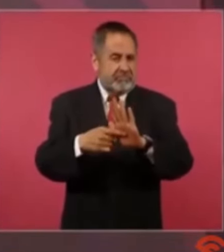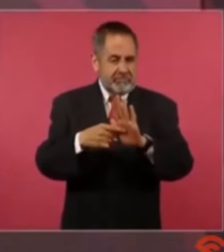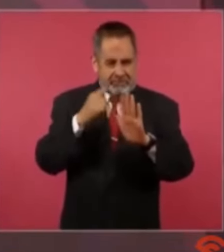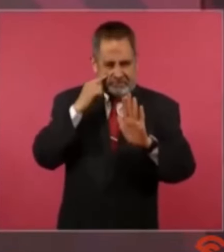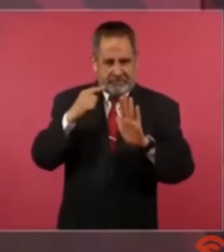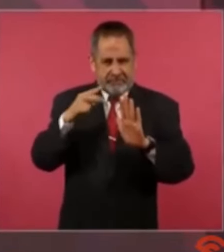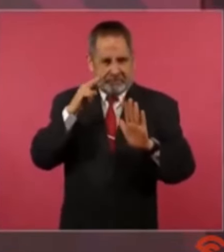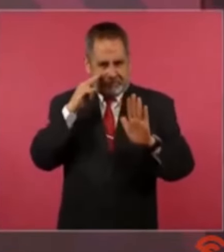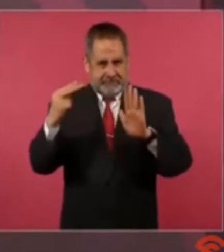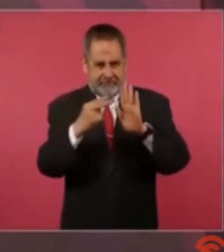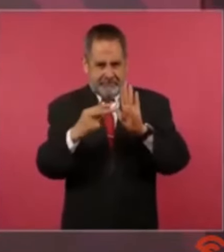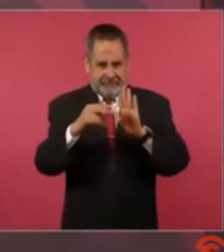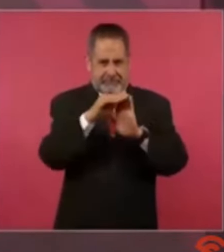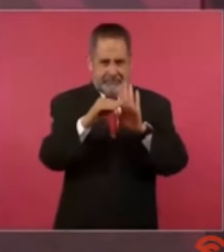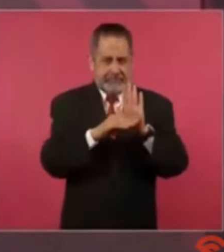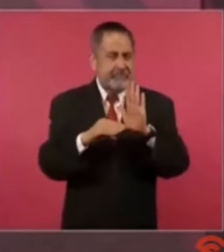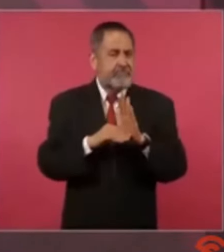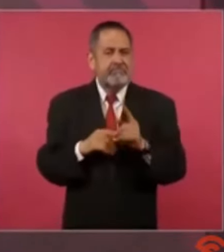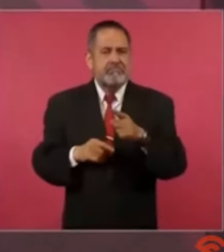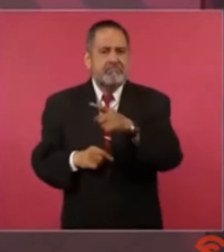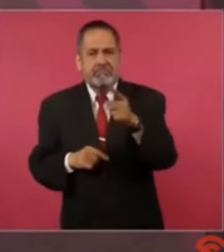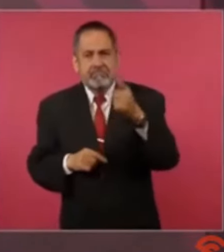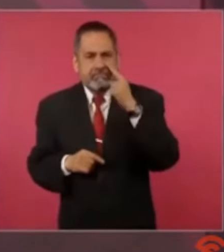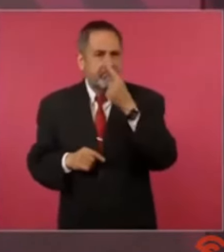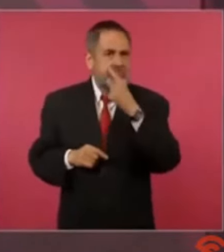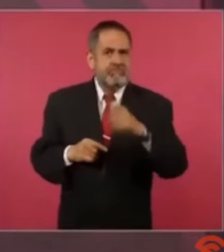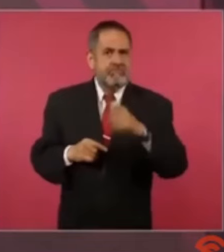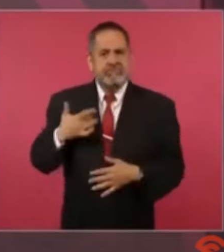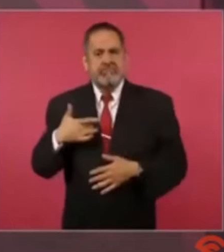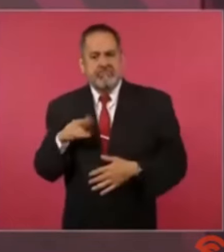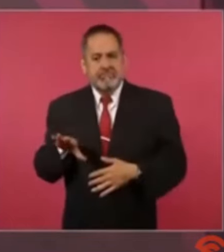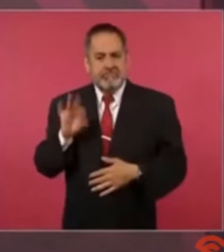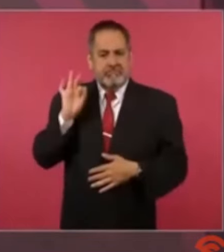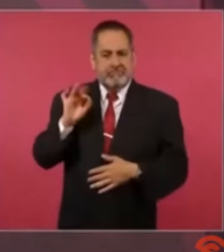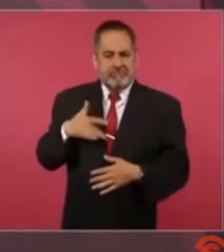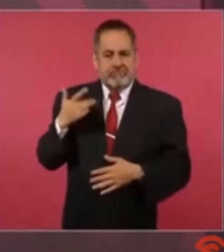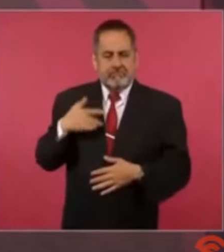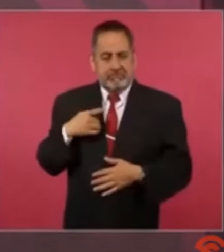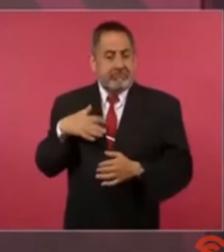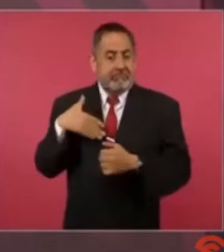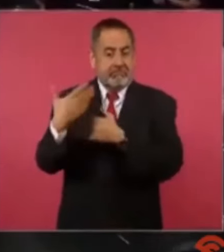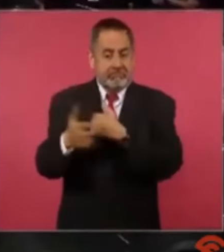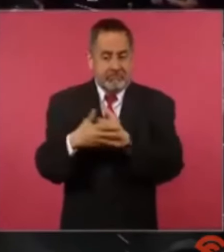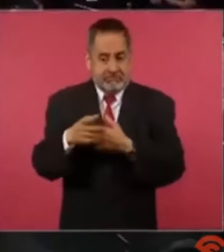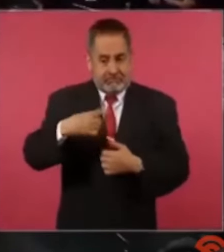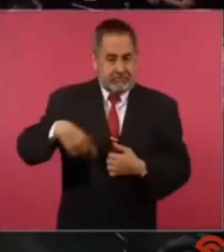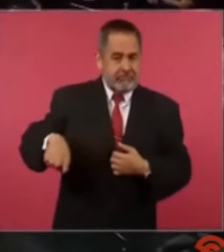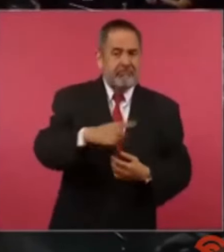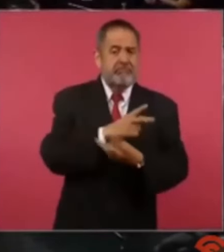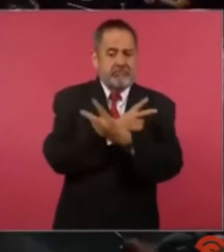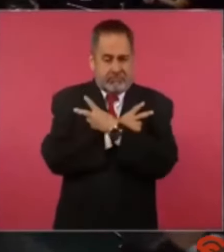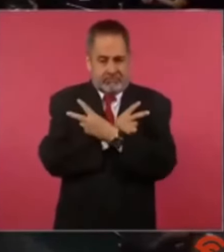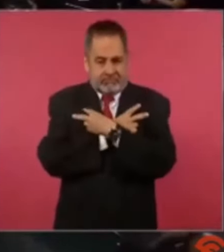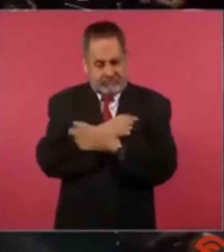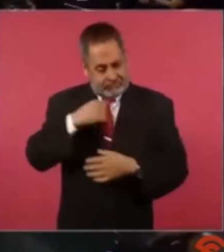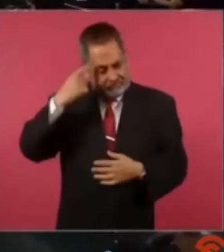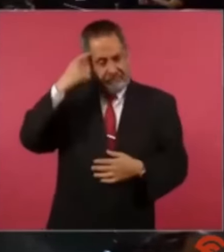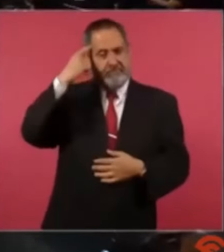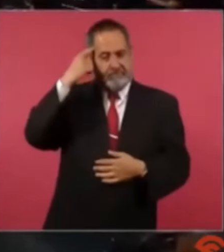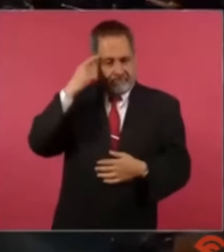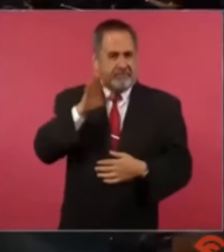aquí algunas opciones para que cuando tengan ustedes vacaciones, tengan